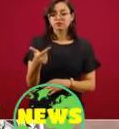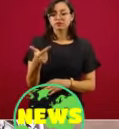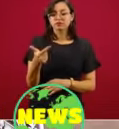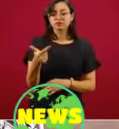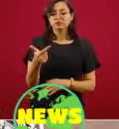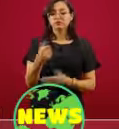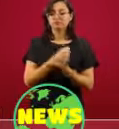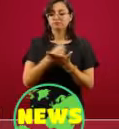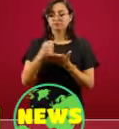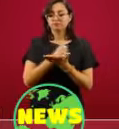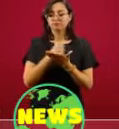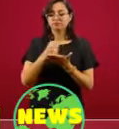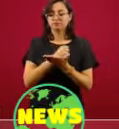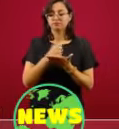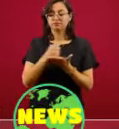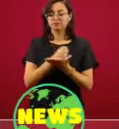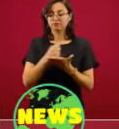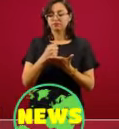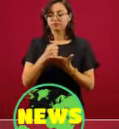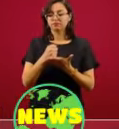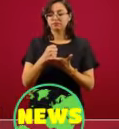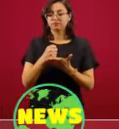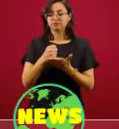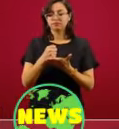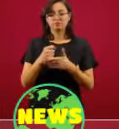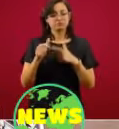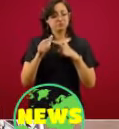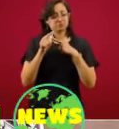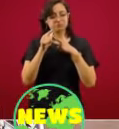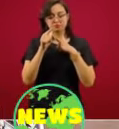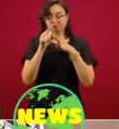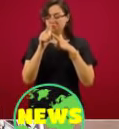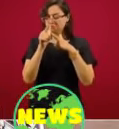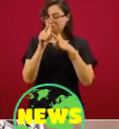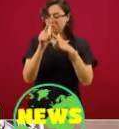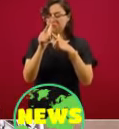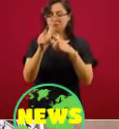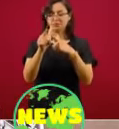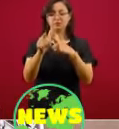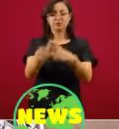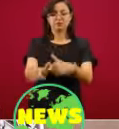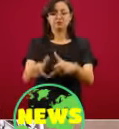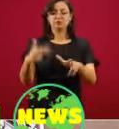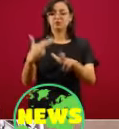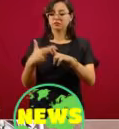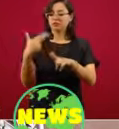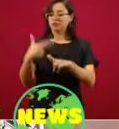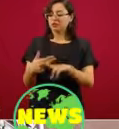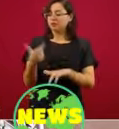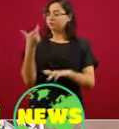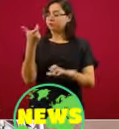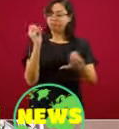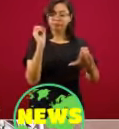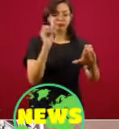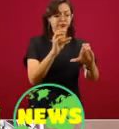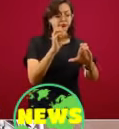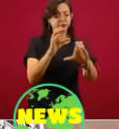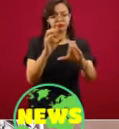lo de los créditos, hasta que se entregue el último crédito,